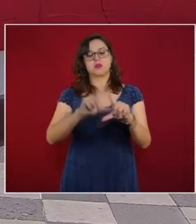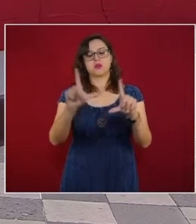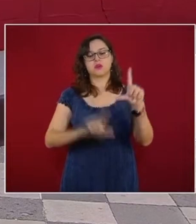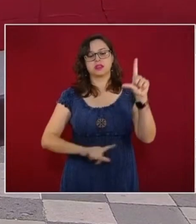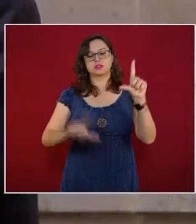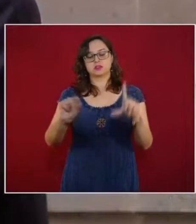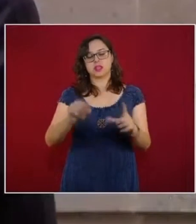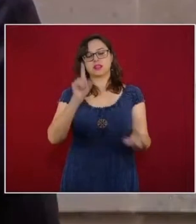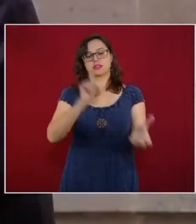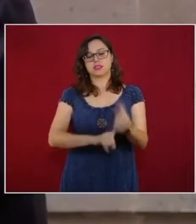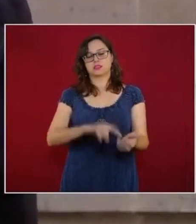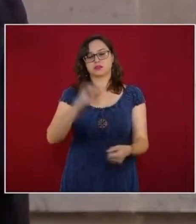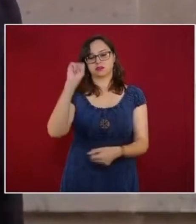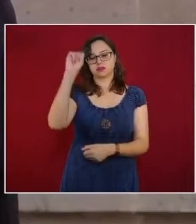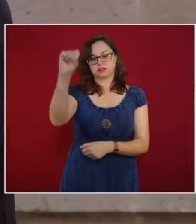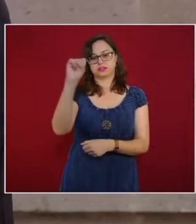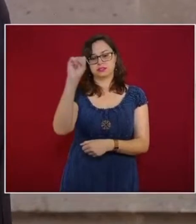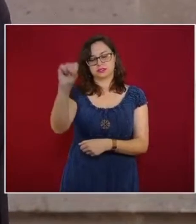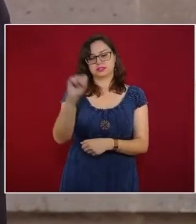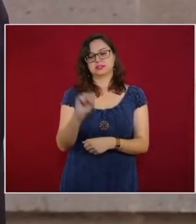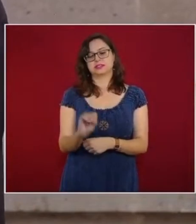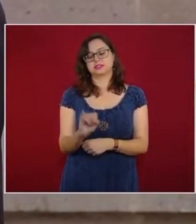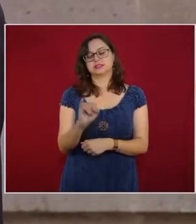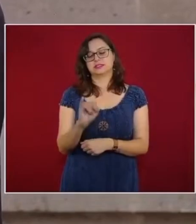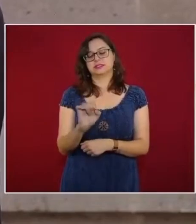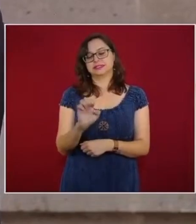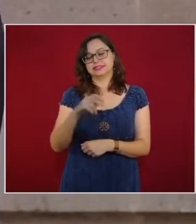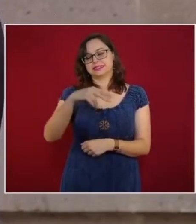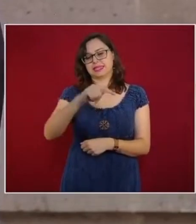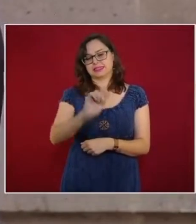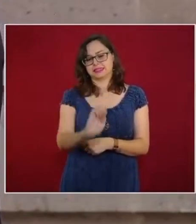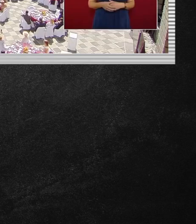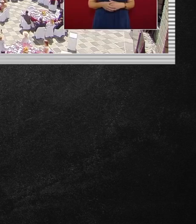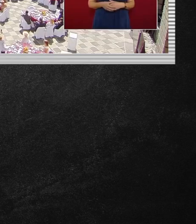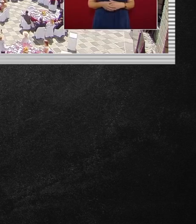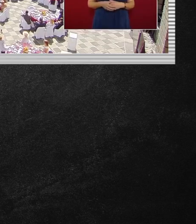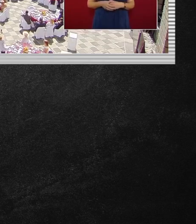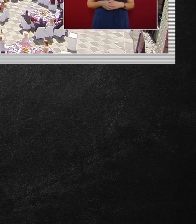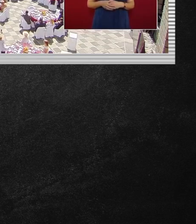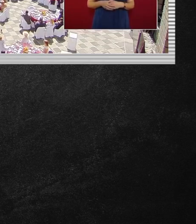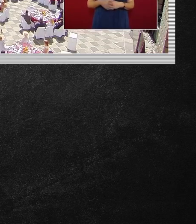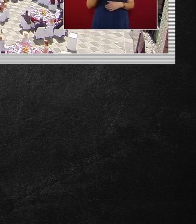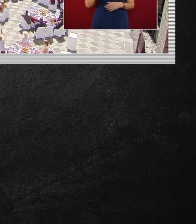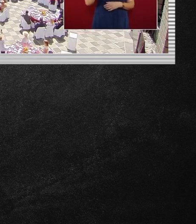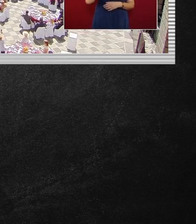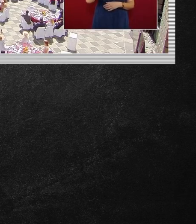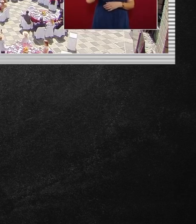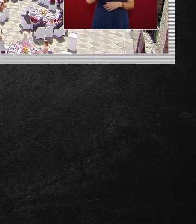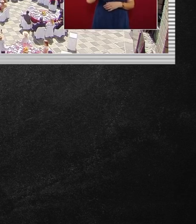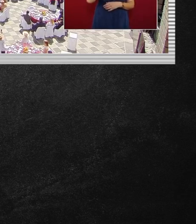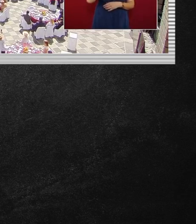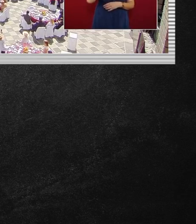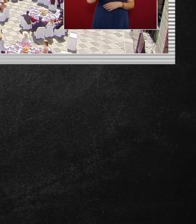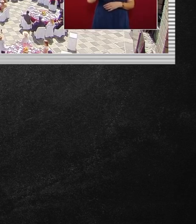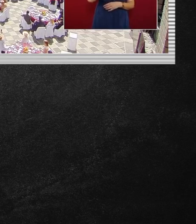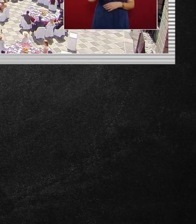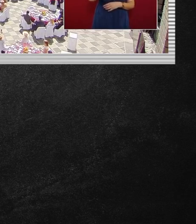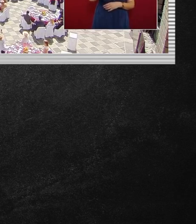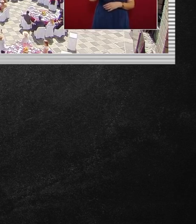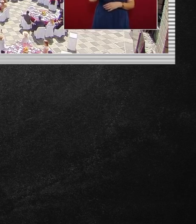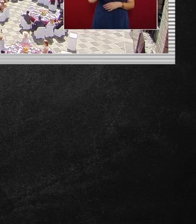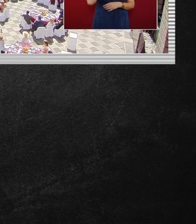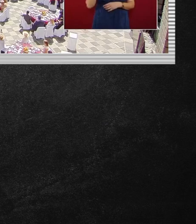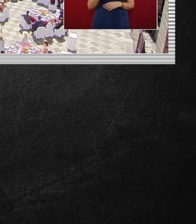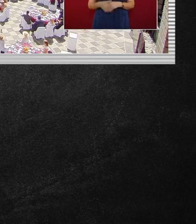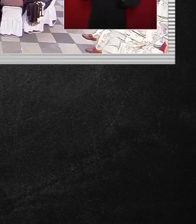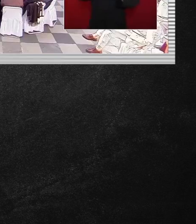tendrá mucho respeto, admiración y cariño por los maestros. Los que ya no tienen cariño, si es